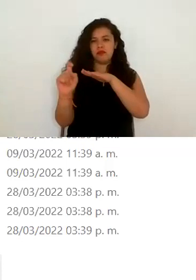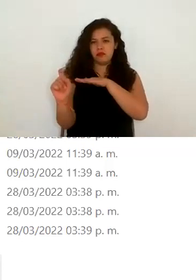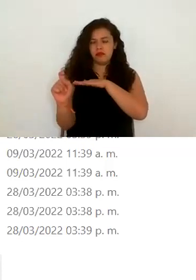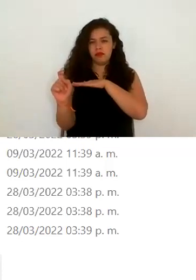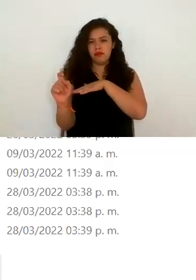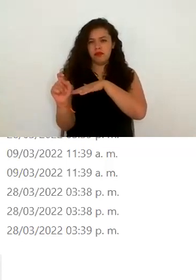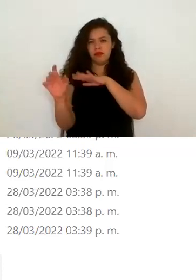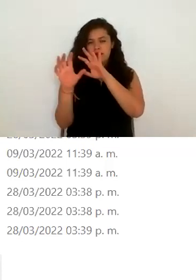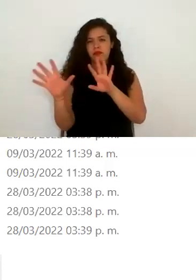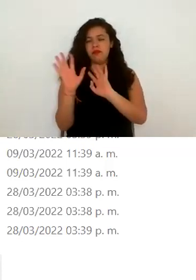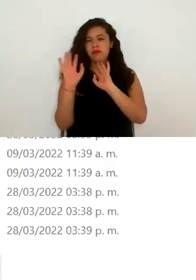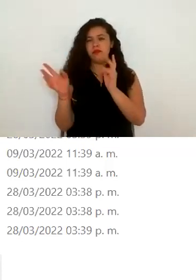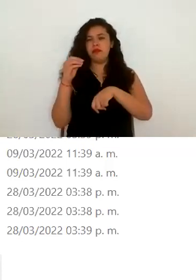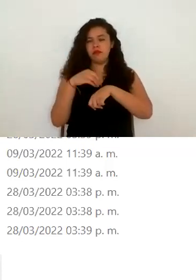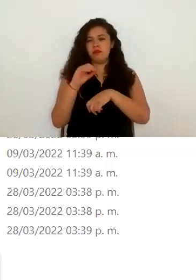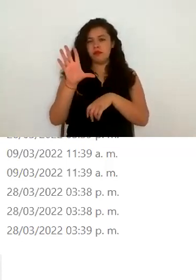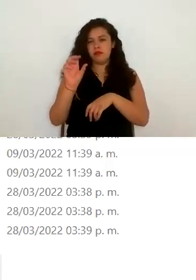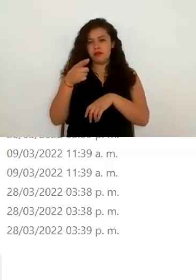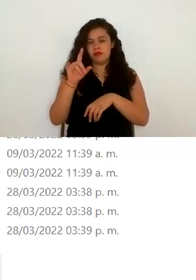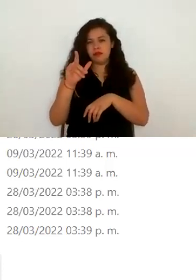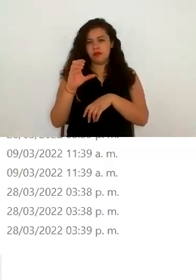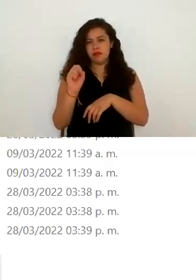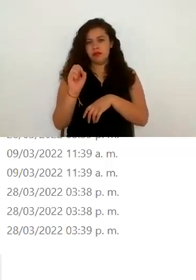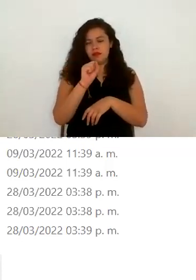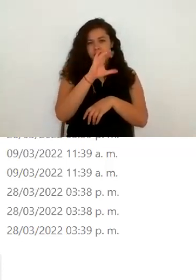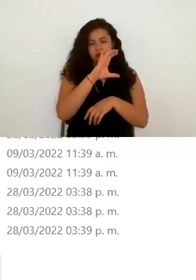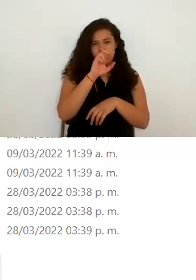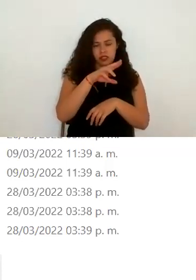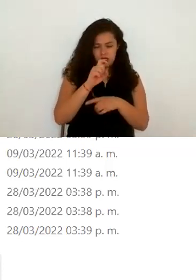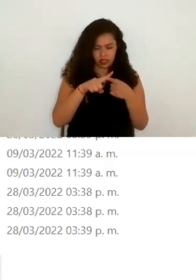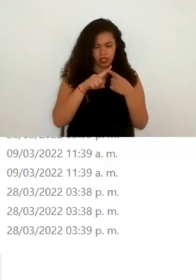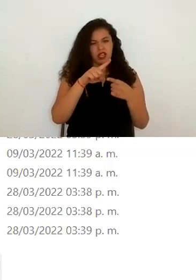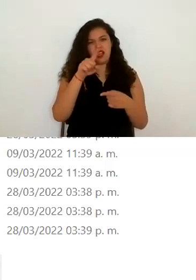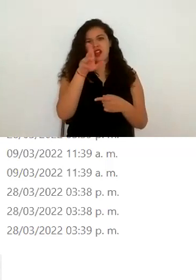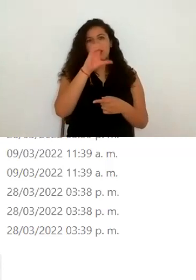en automático pone un código, Scan Sony